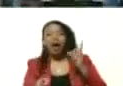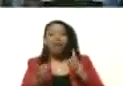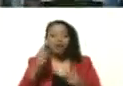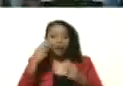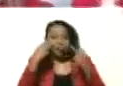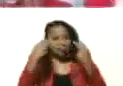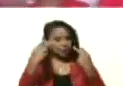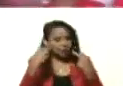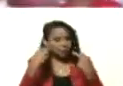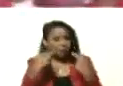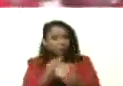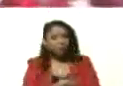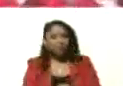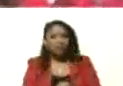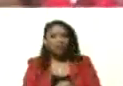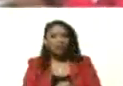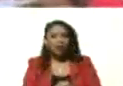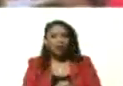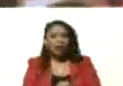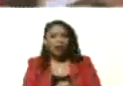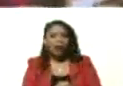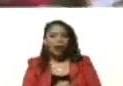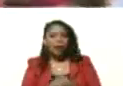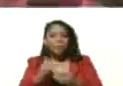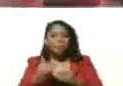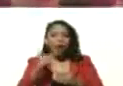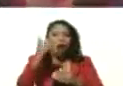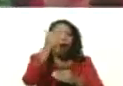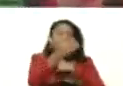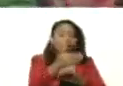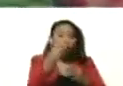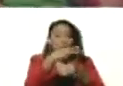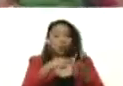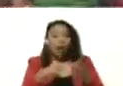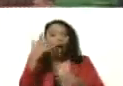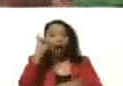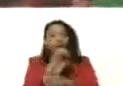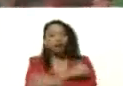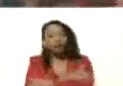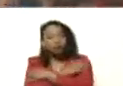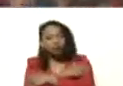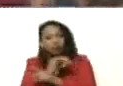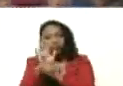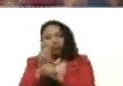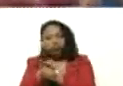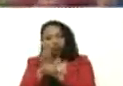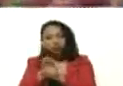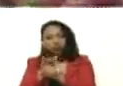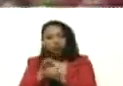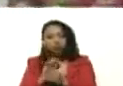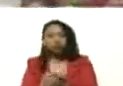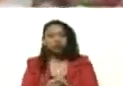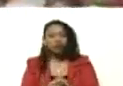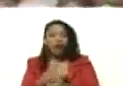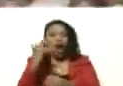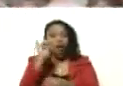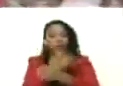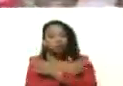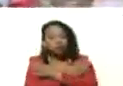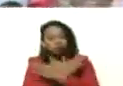miren, más allá de lo material, está el abrazo, está el cariño, está la